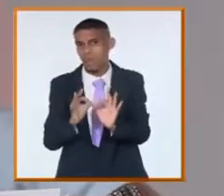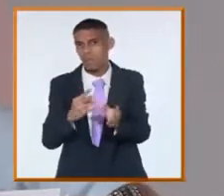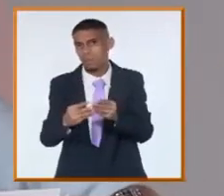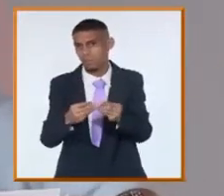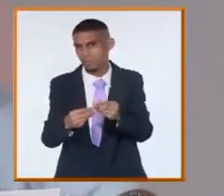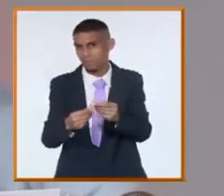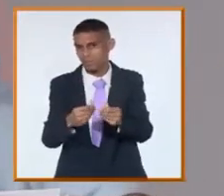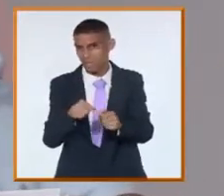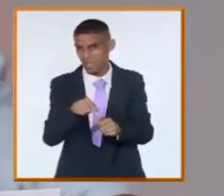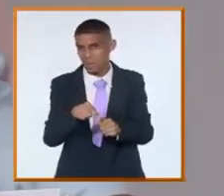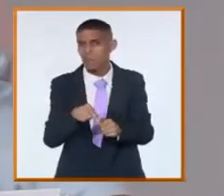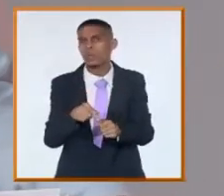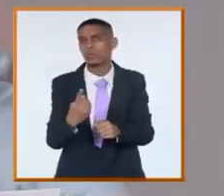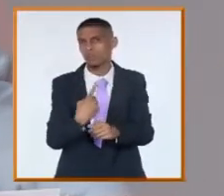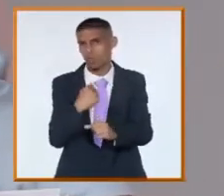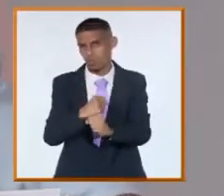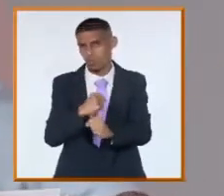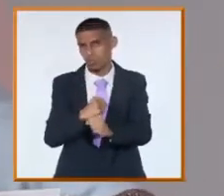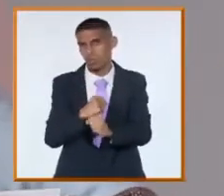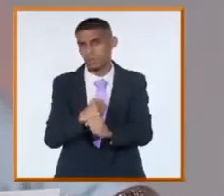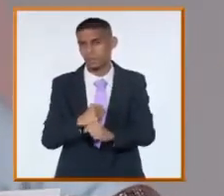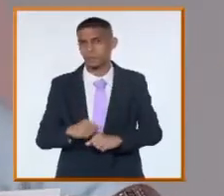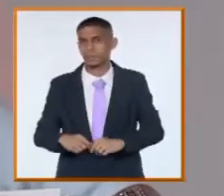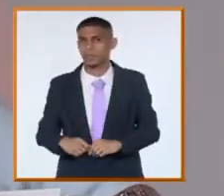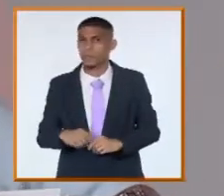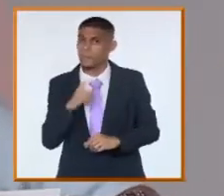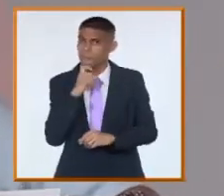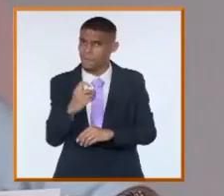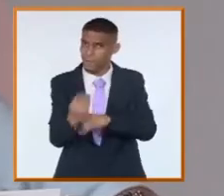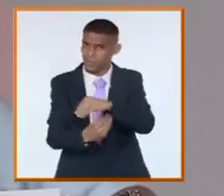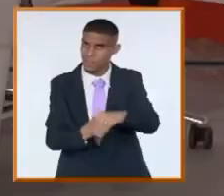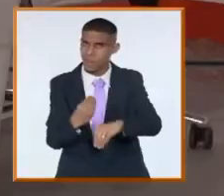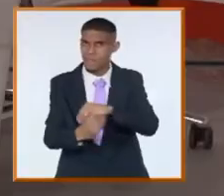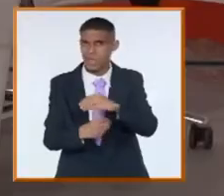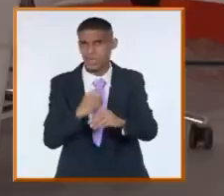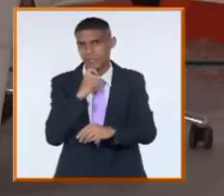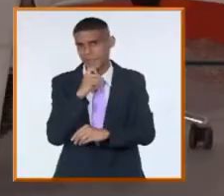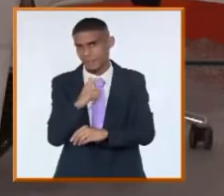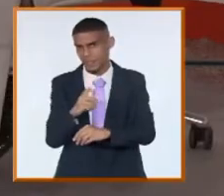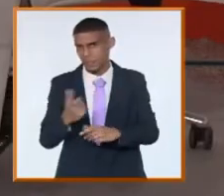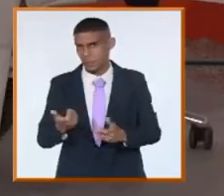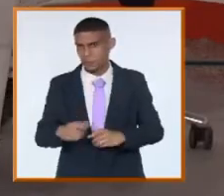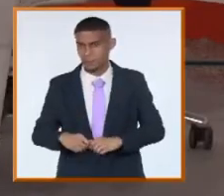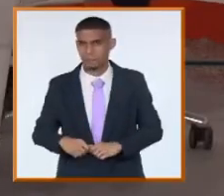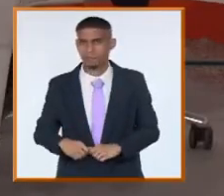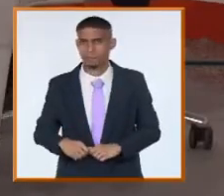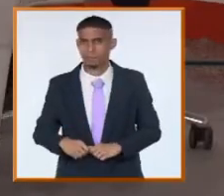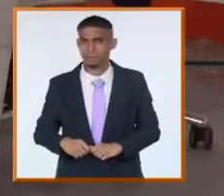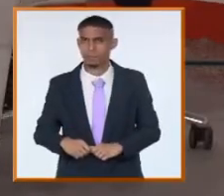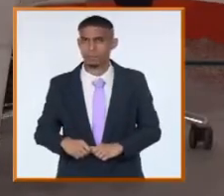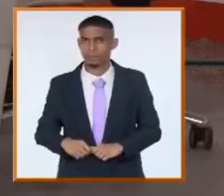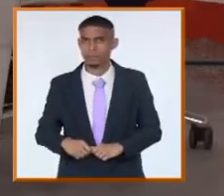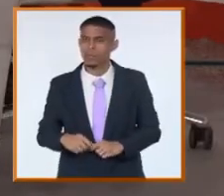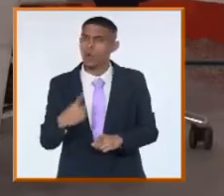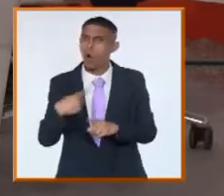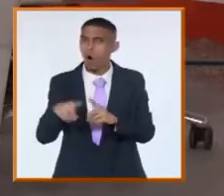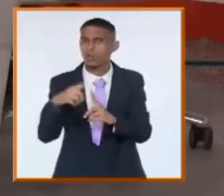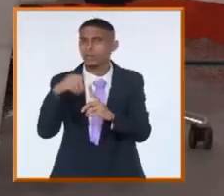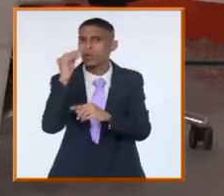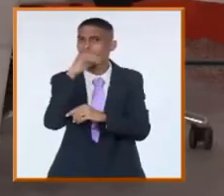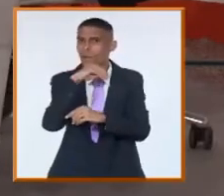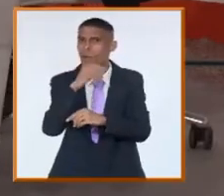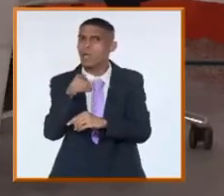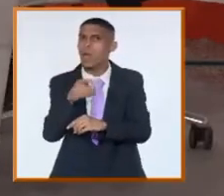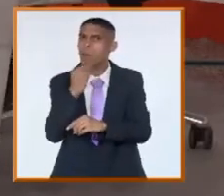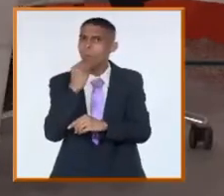el cemento y nos da trabajo cambiar esa esa idea ese complemento además para Aunque haya otras tecnologías puede